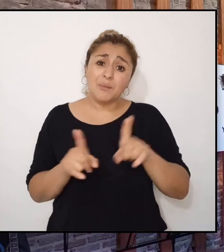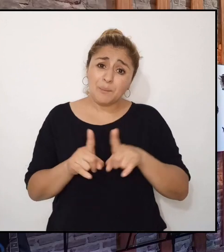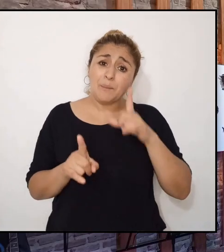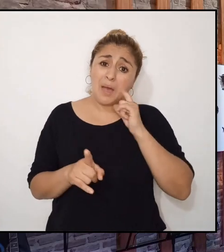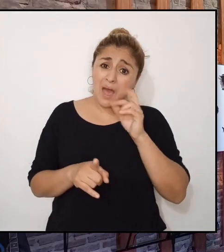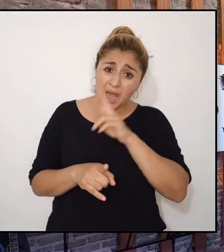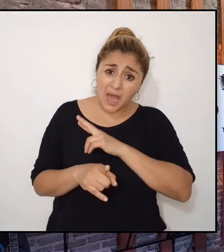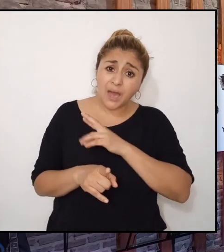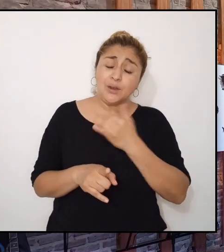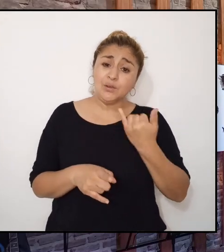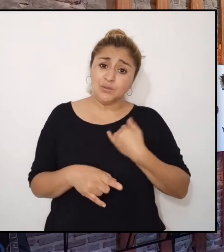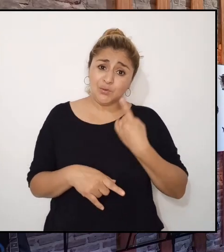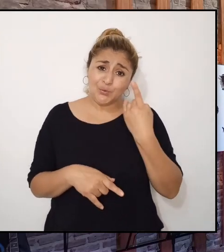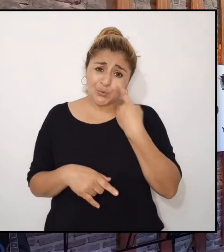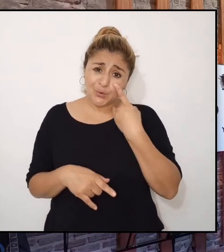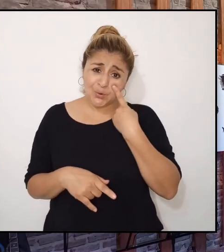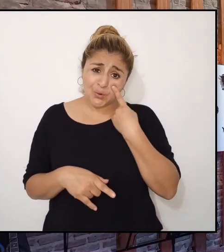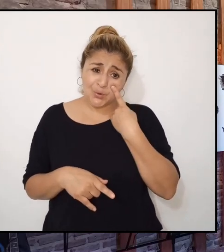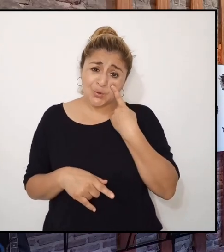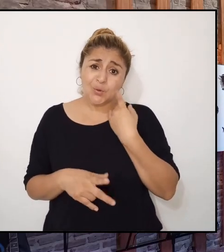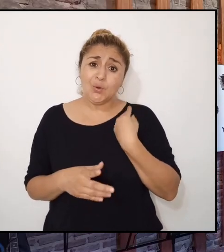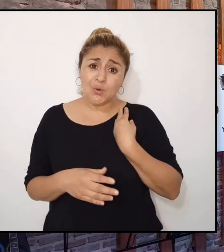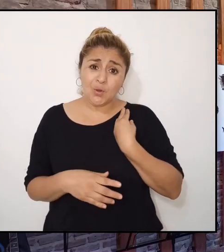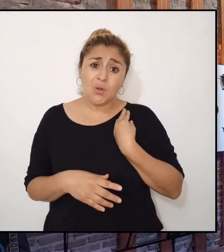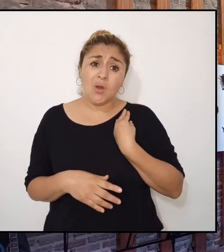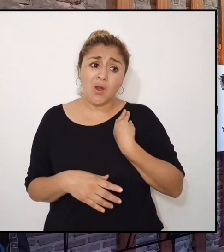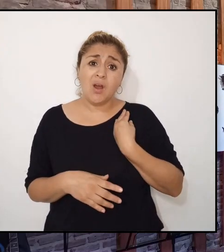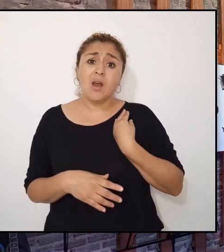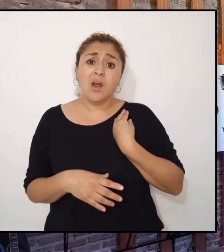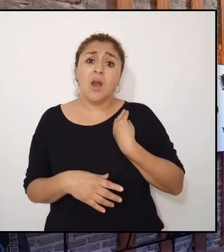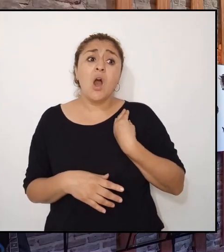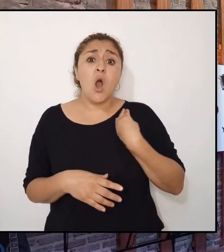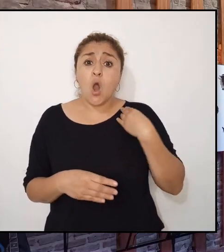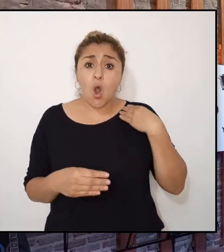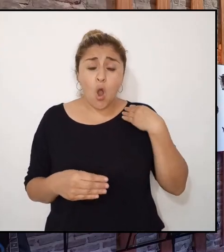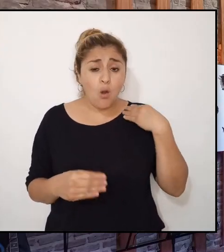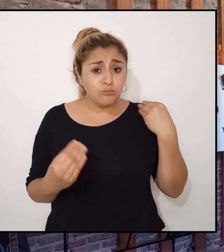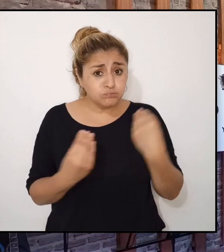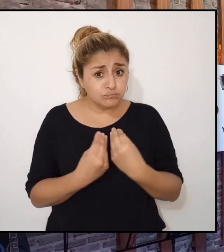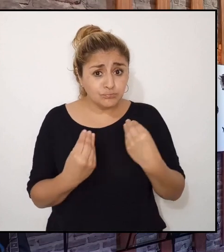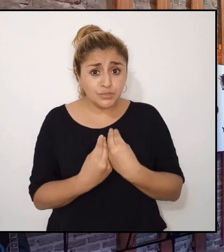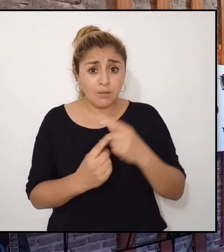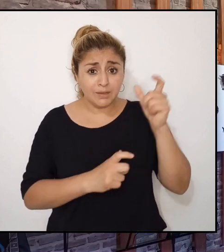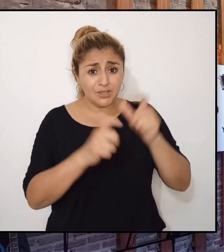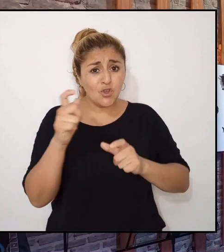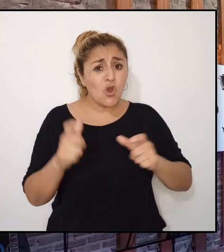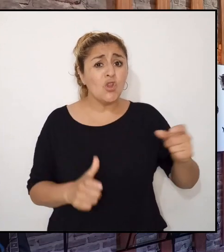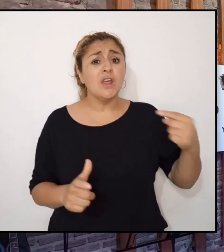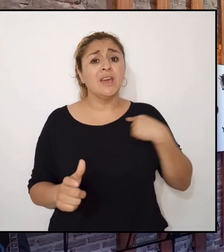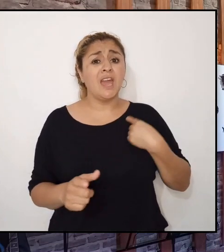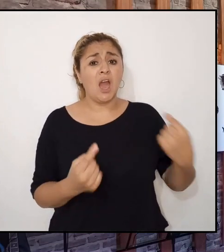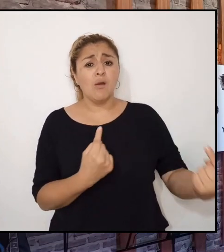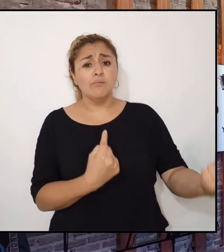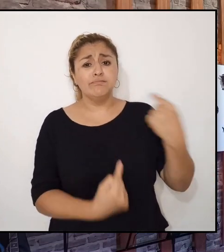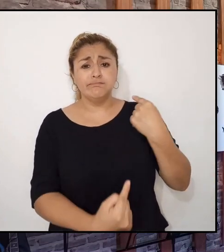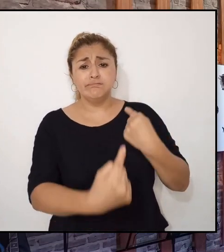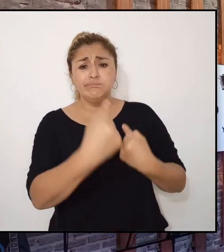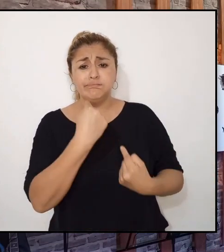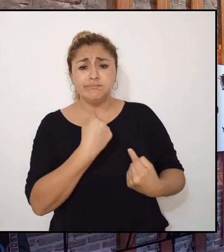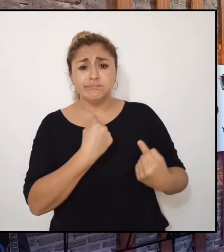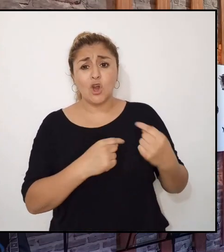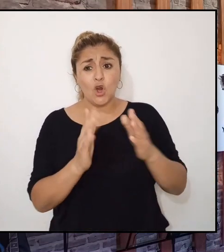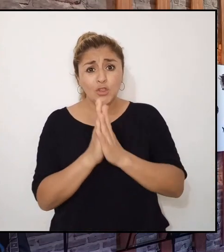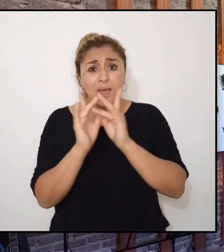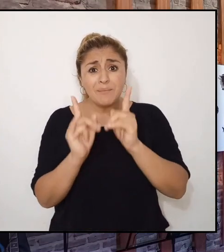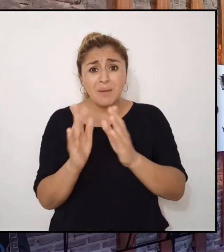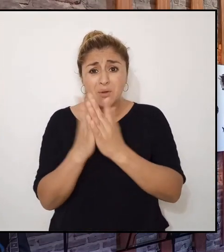han empezado a atacar la palabra de Dios como lo han hecho siempre. Pero en este tiempo, con otras